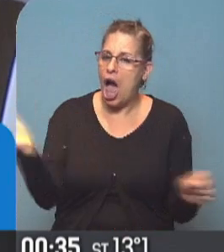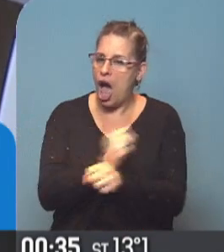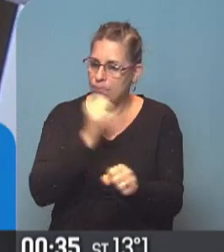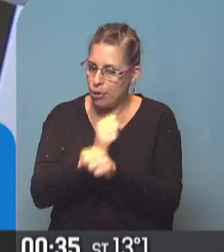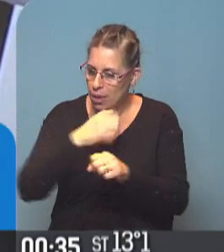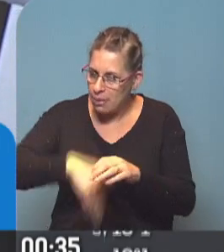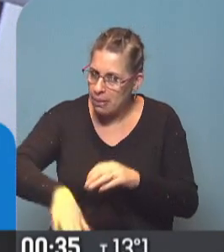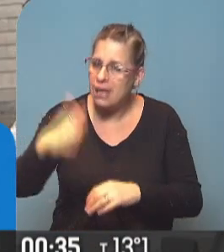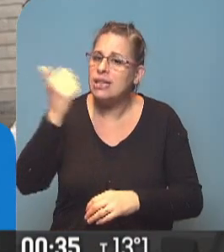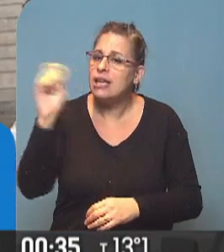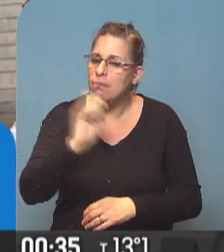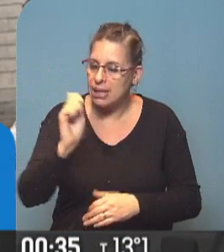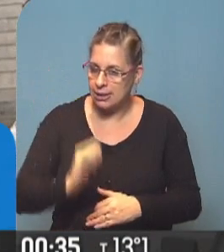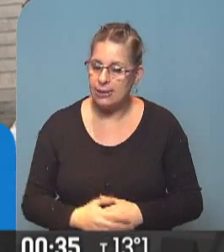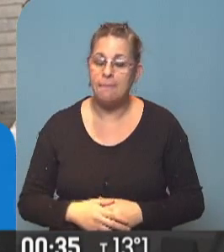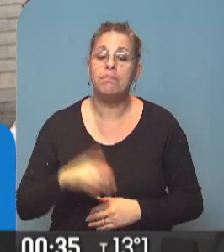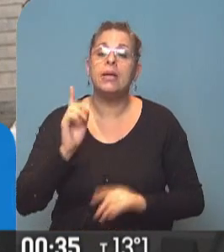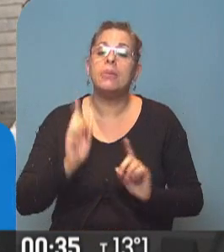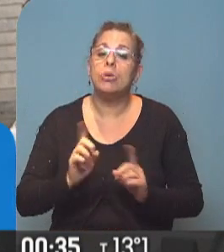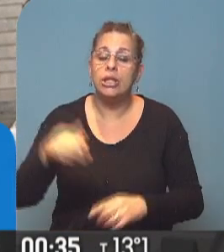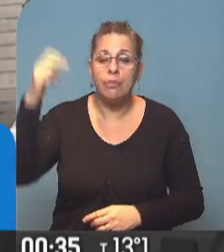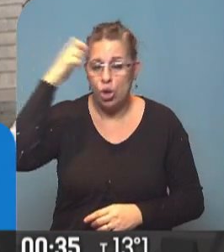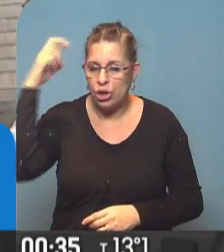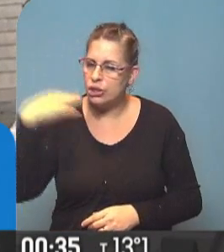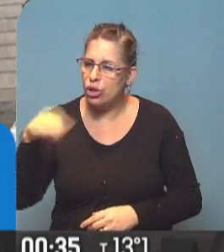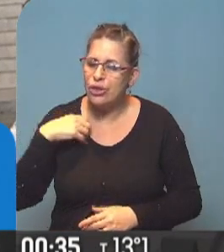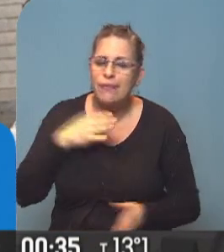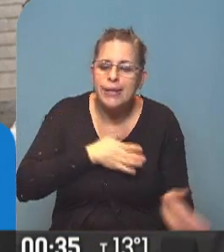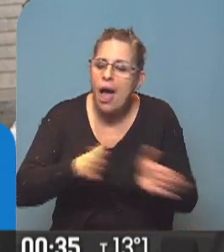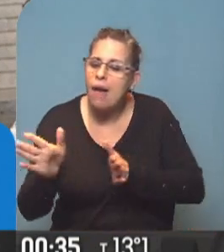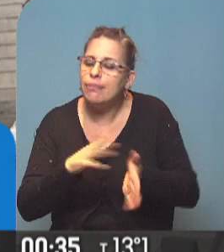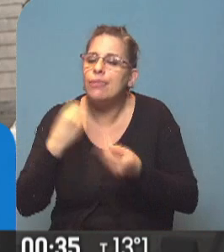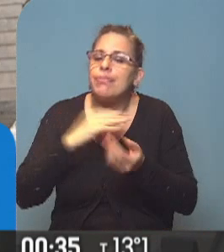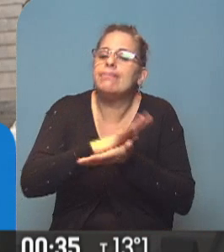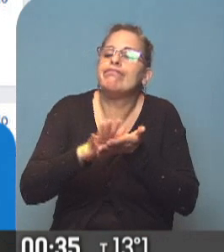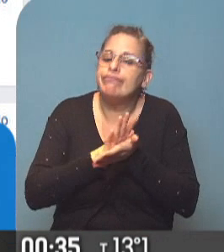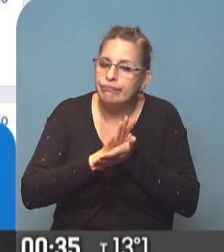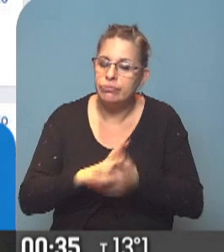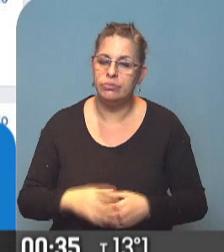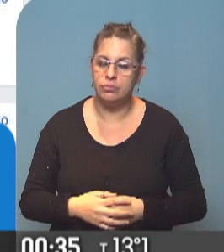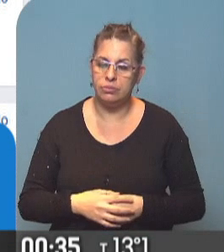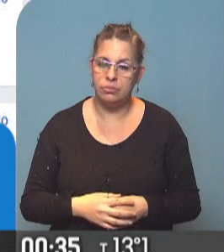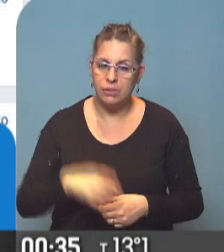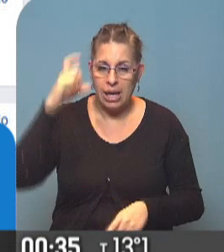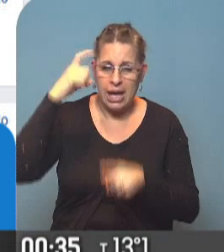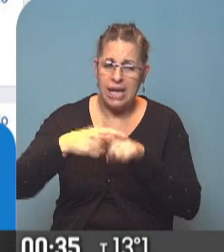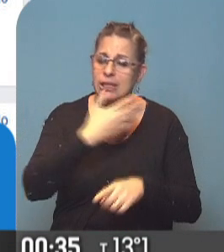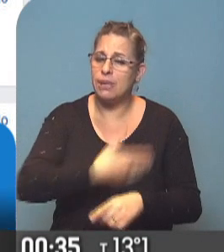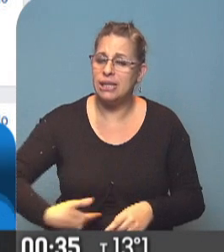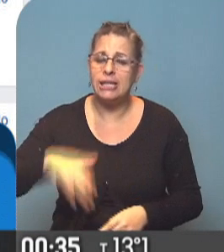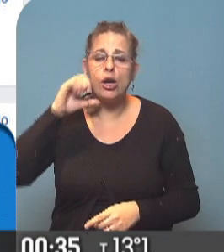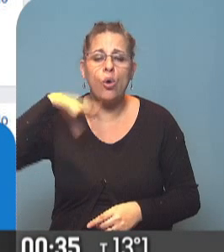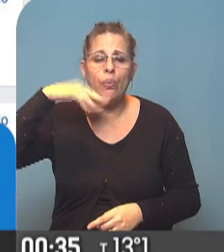de 6 meses, mientras el Congreso deberá buscar alternativas para suplantarlo. El expresidente Barack